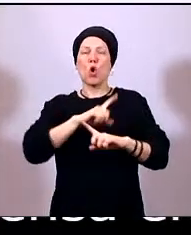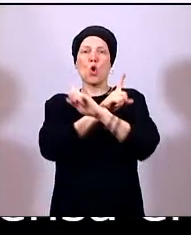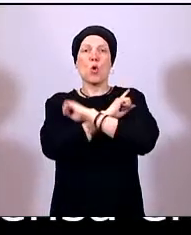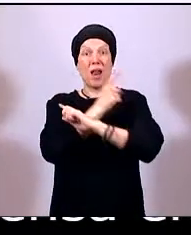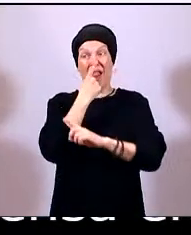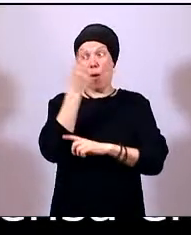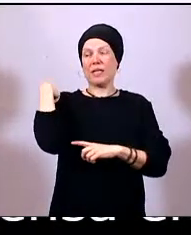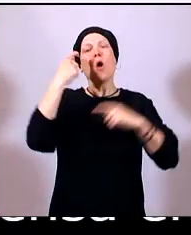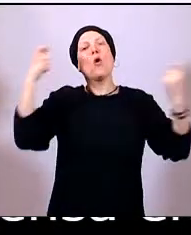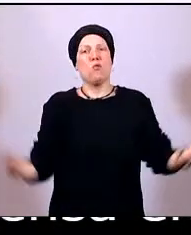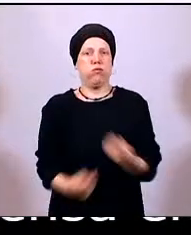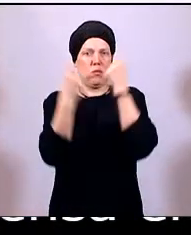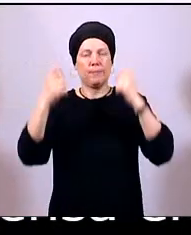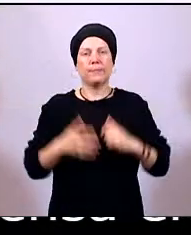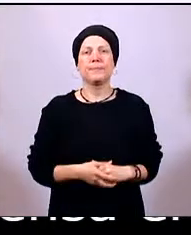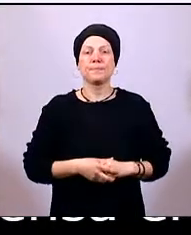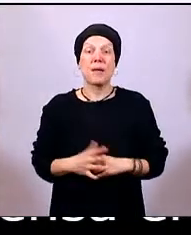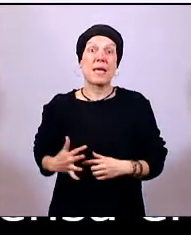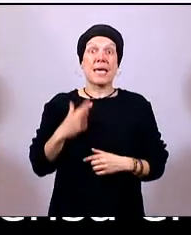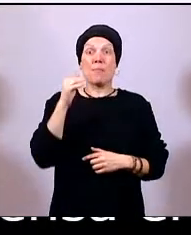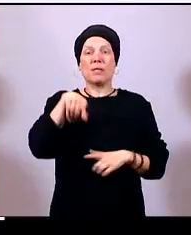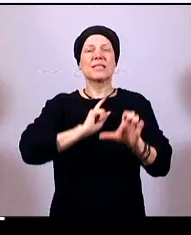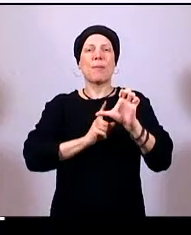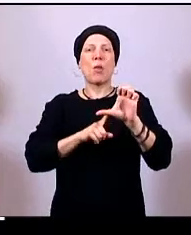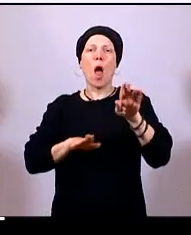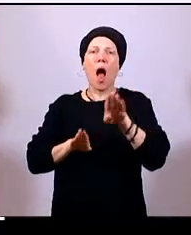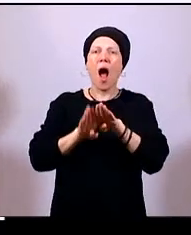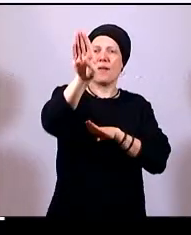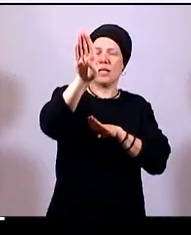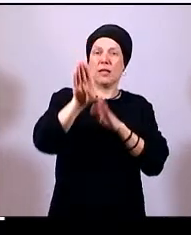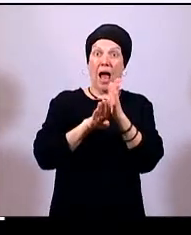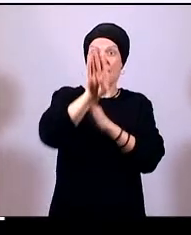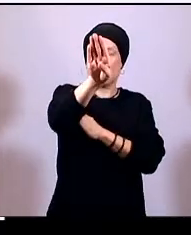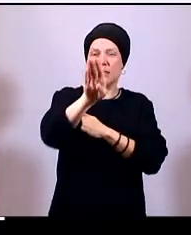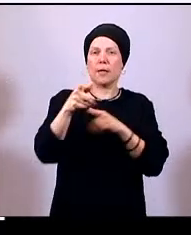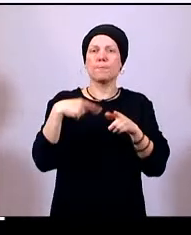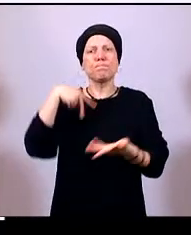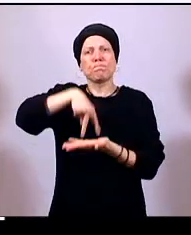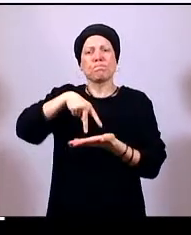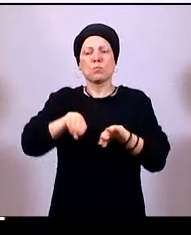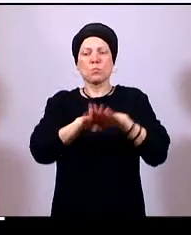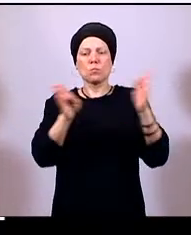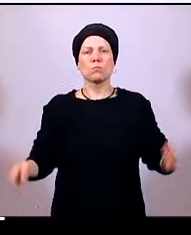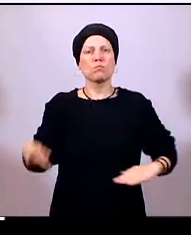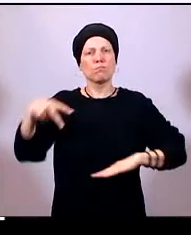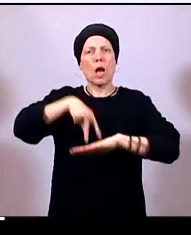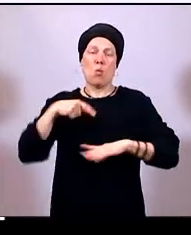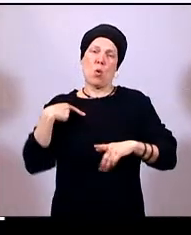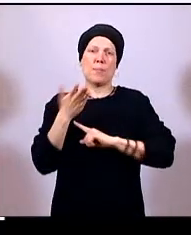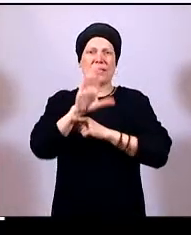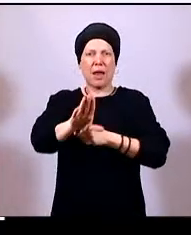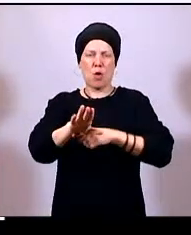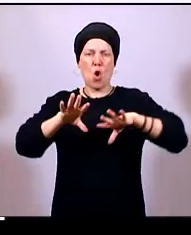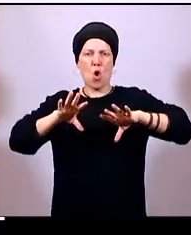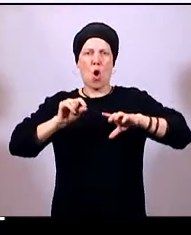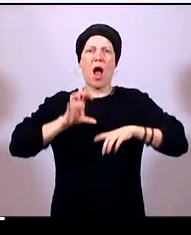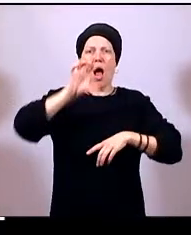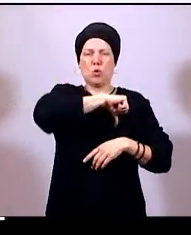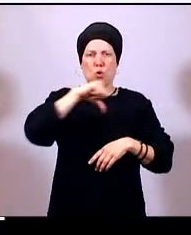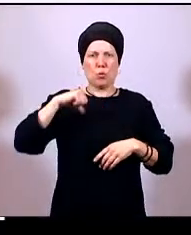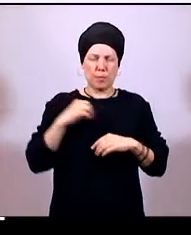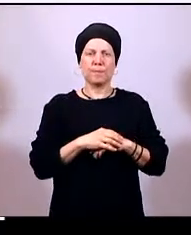24. Además, Extremadura Avante estará presente con un stand de representación autonómica en la